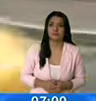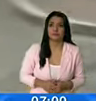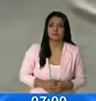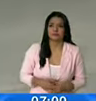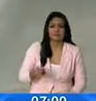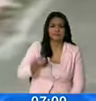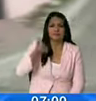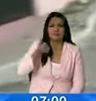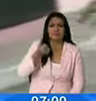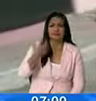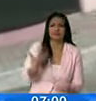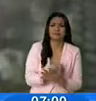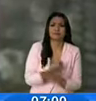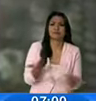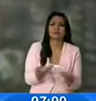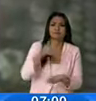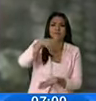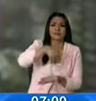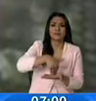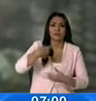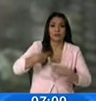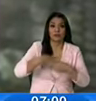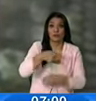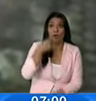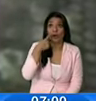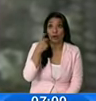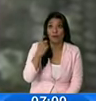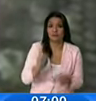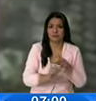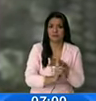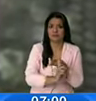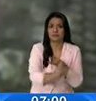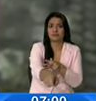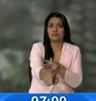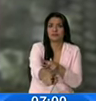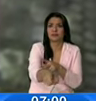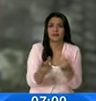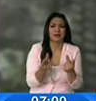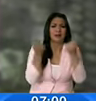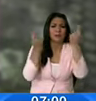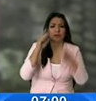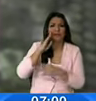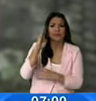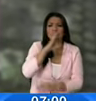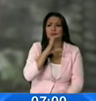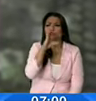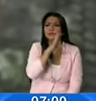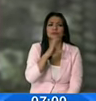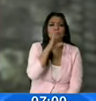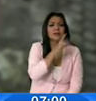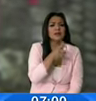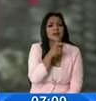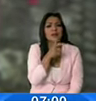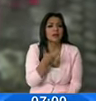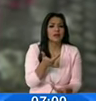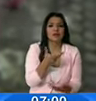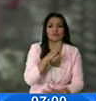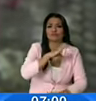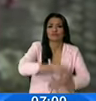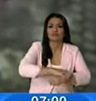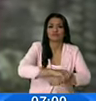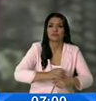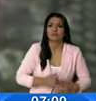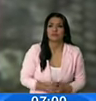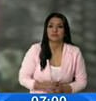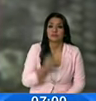El hecho ocurrió en el centro de Quito. El agresor logró escapar e inmediatamente se desplegó un operativo para localizarle y aprenderlo. Y según informó